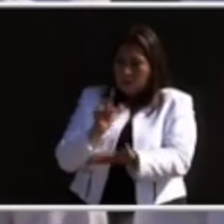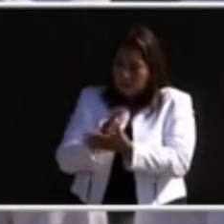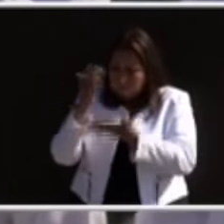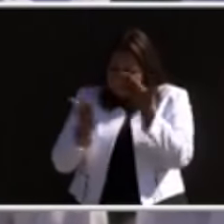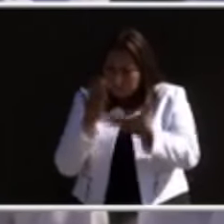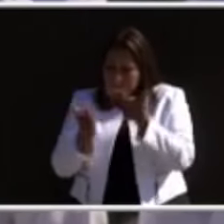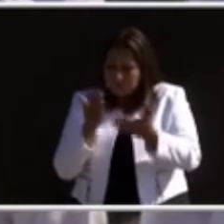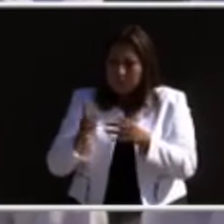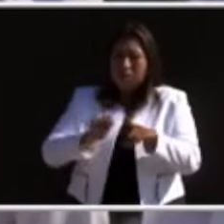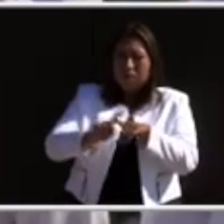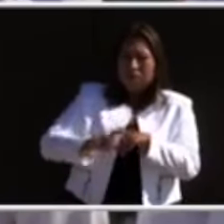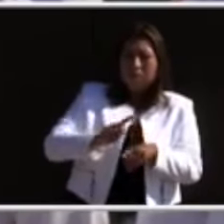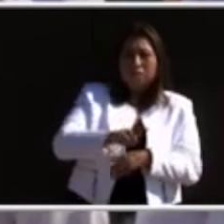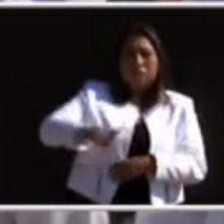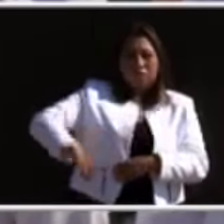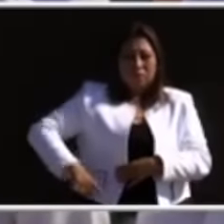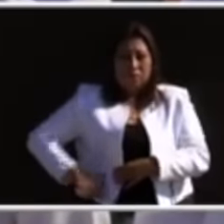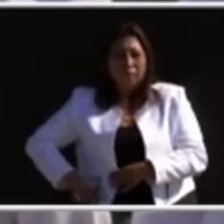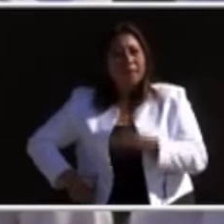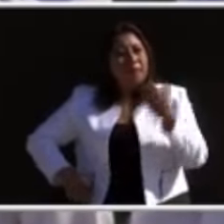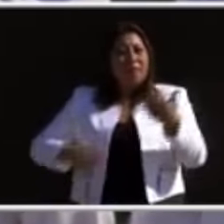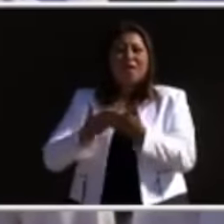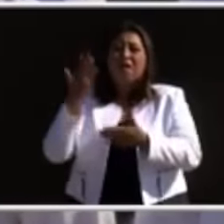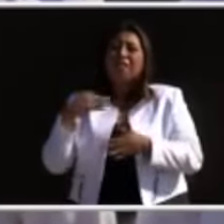trabajado en Tránsito y en el Registro Civil.